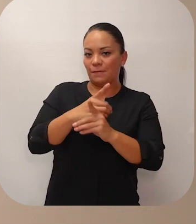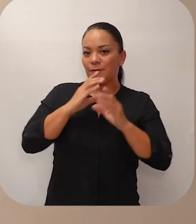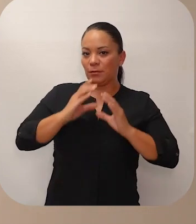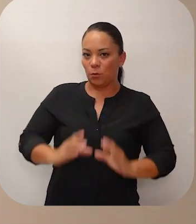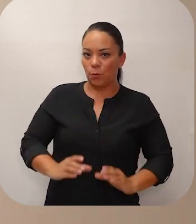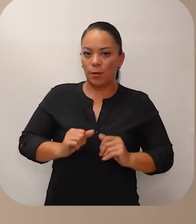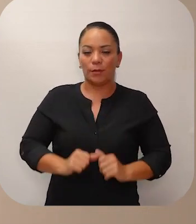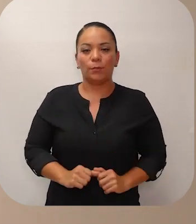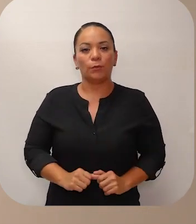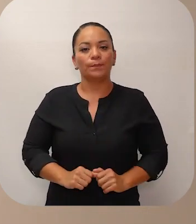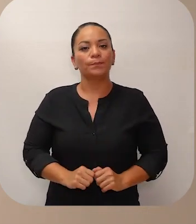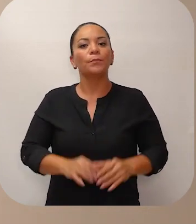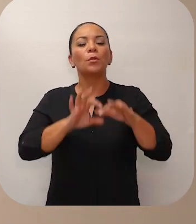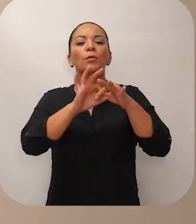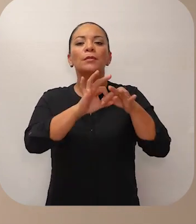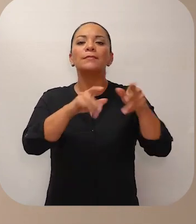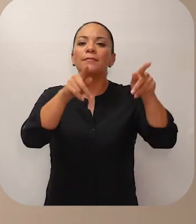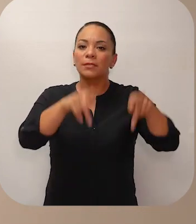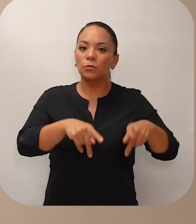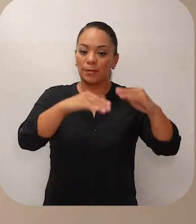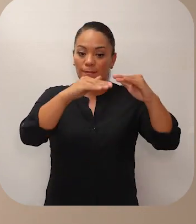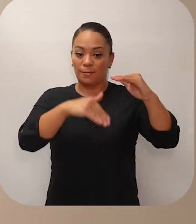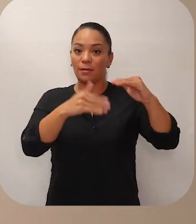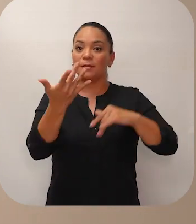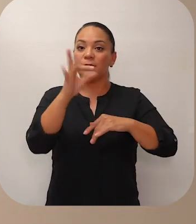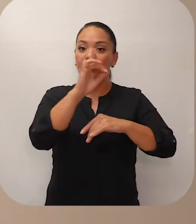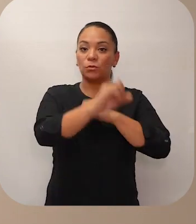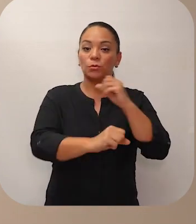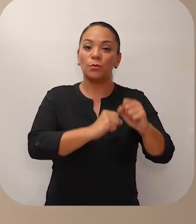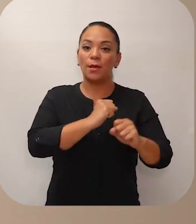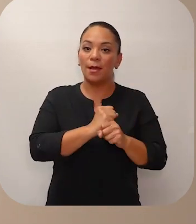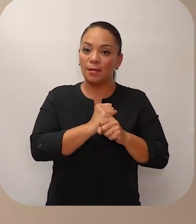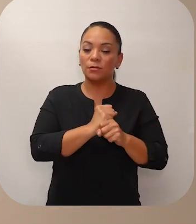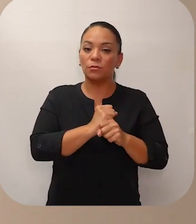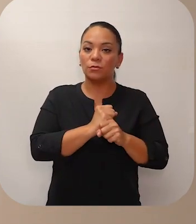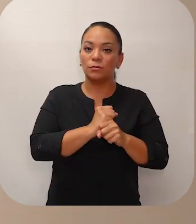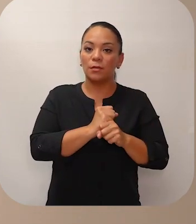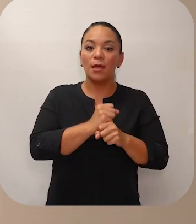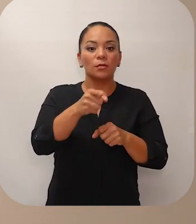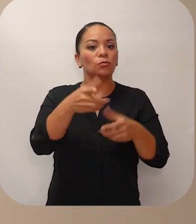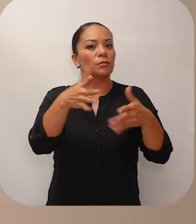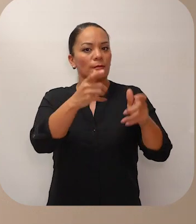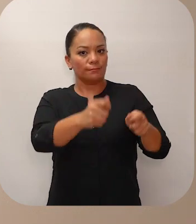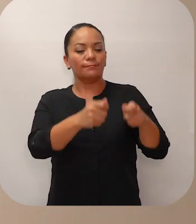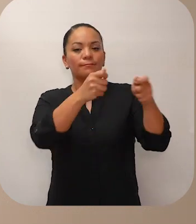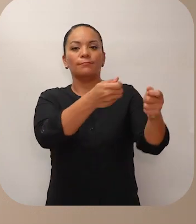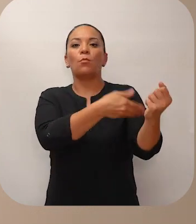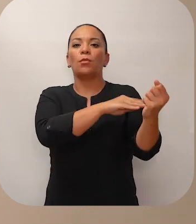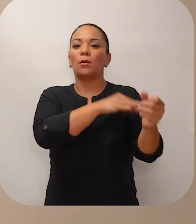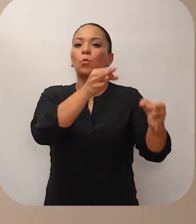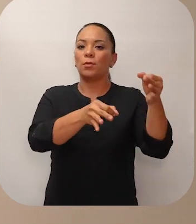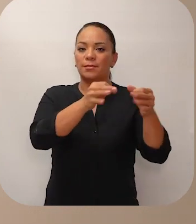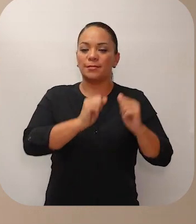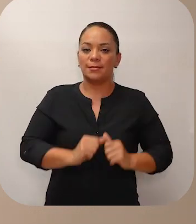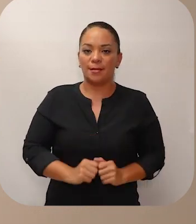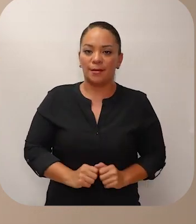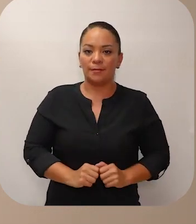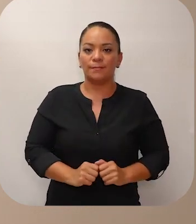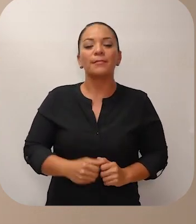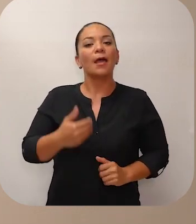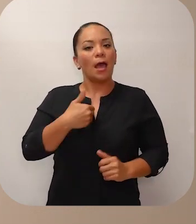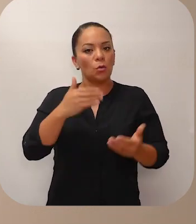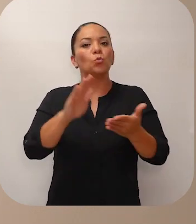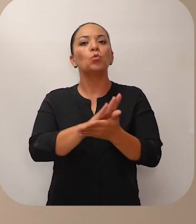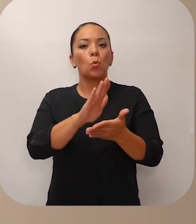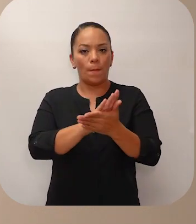con respecto a los menores de 18 años bueno eso se judicializó hay una